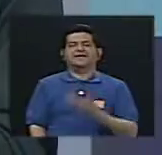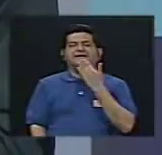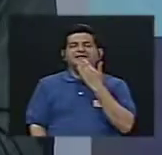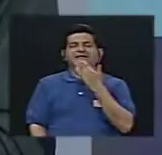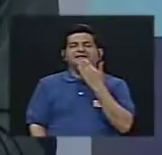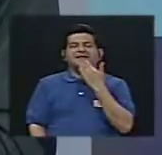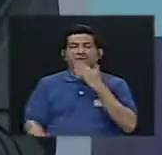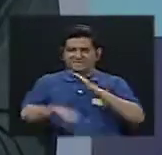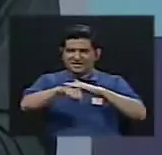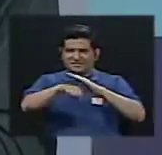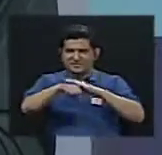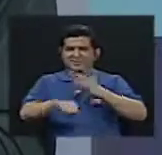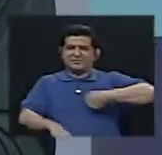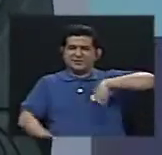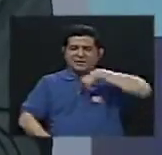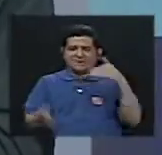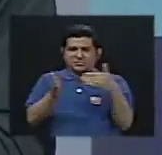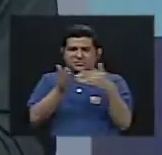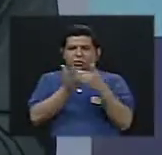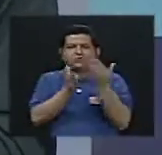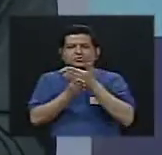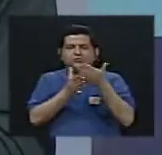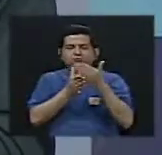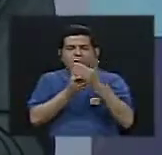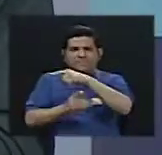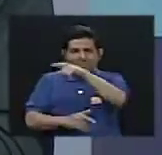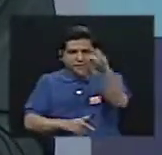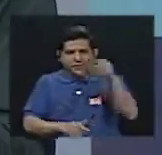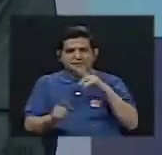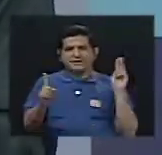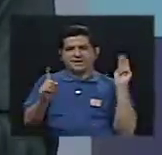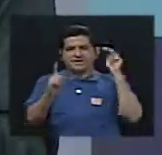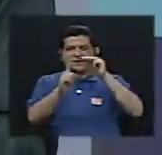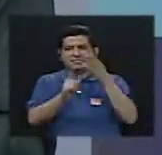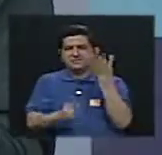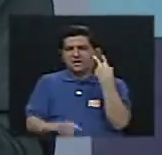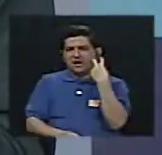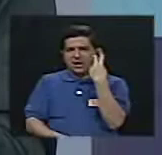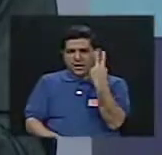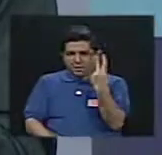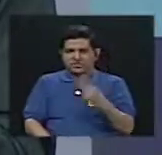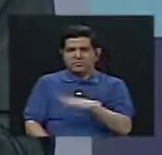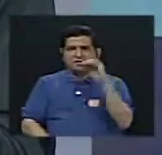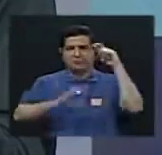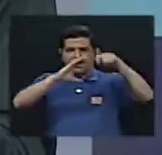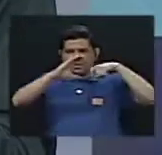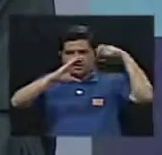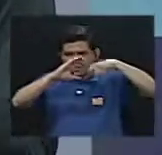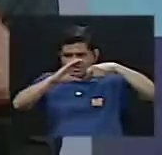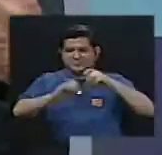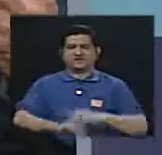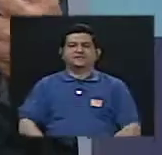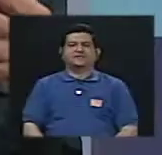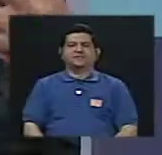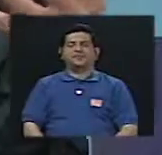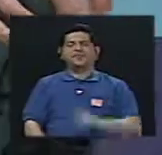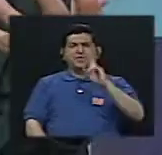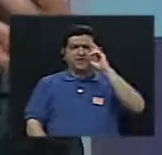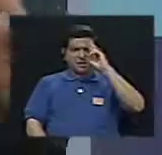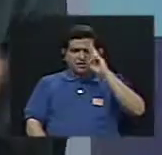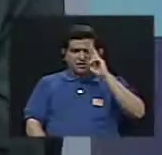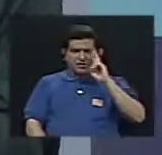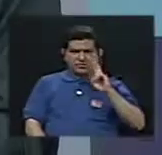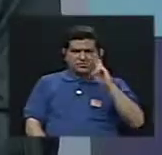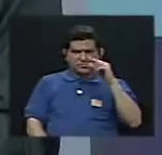Gracias por permitirnos de nuevo compartir con ustedes el mensaje audiovisual y cinematográfico. Rocío, en una